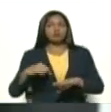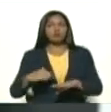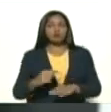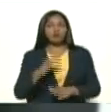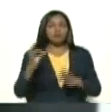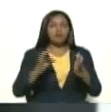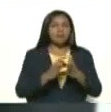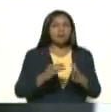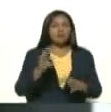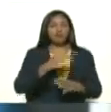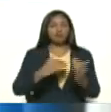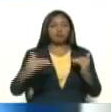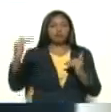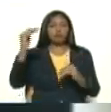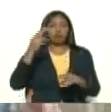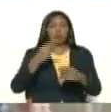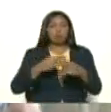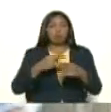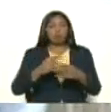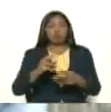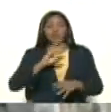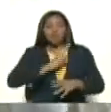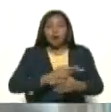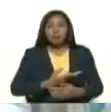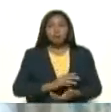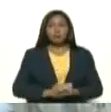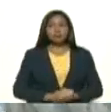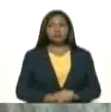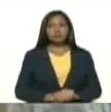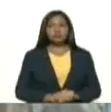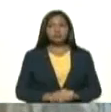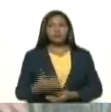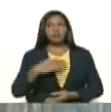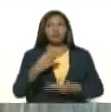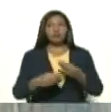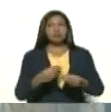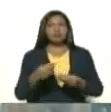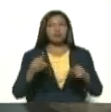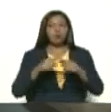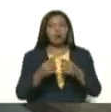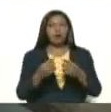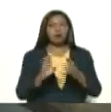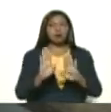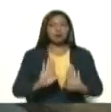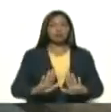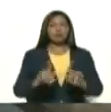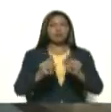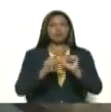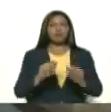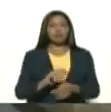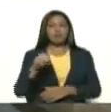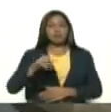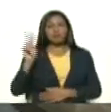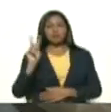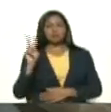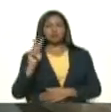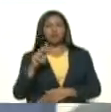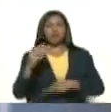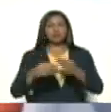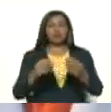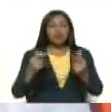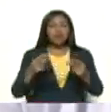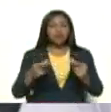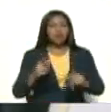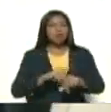virus tan altamente contaminante. ¿Qué es lo que queremos? Cortar radical esa transmisión. En Venezuela, las acciones a